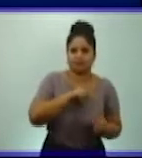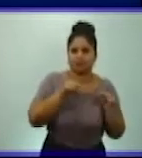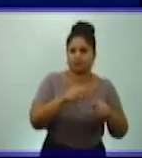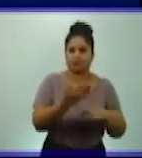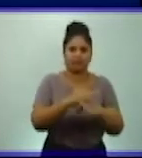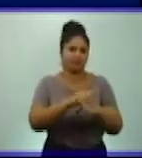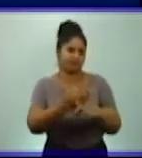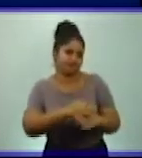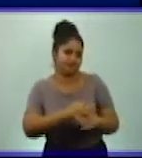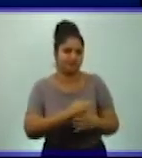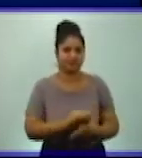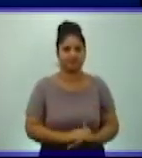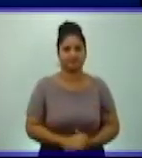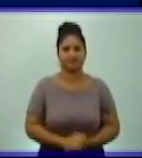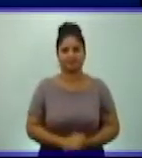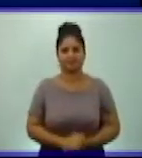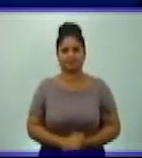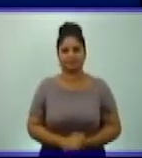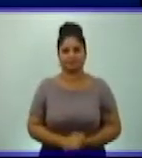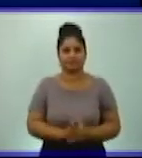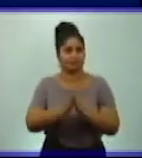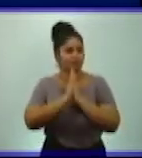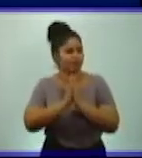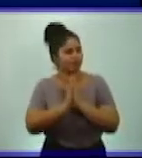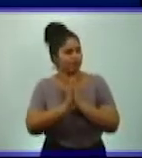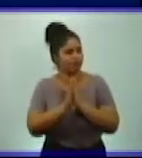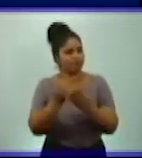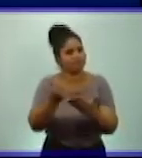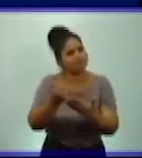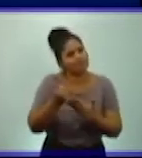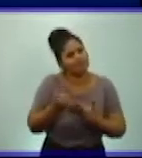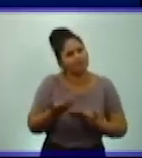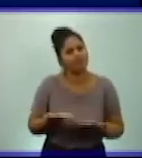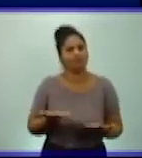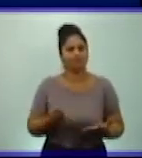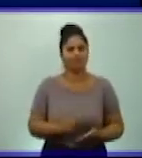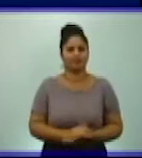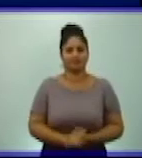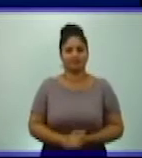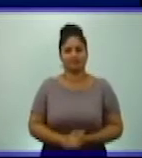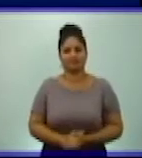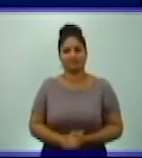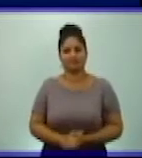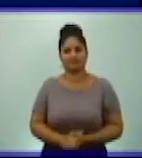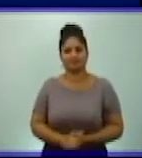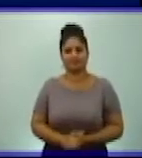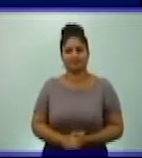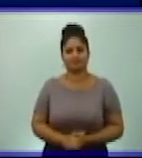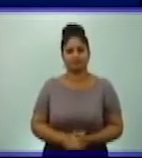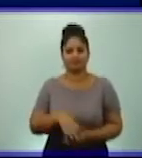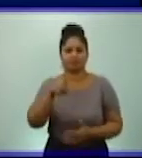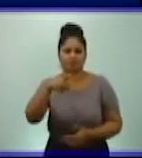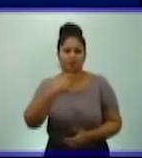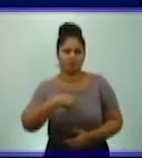reproche hacia el amante. Por favor, ya, termina con tanto celo,